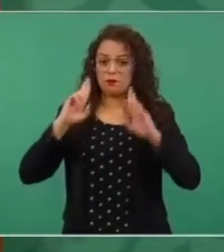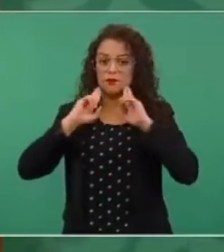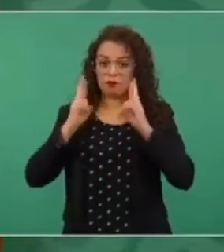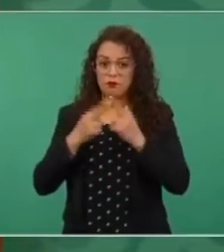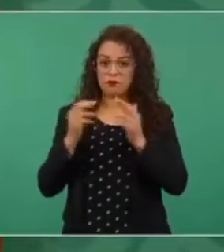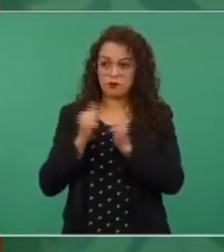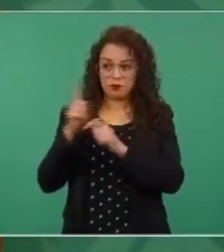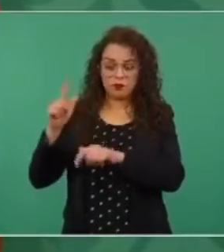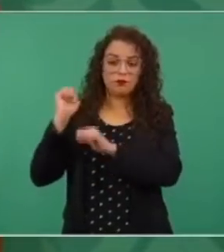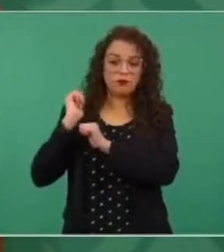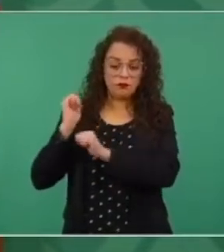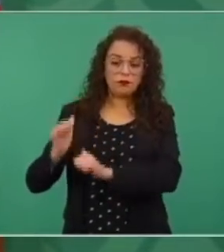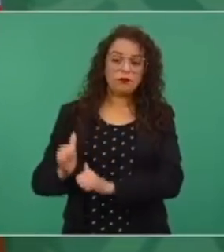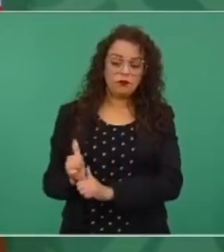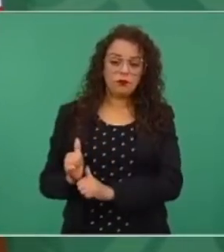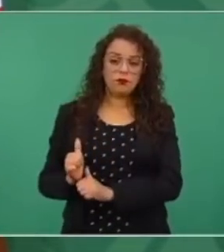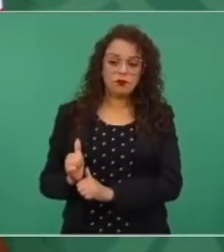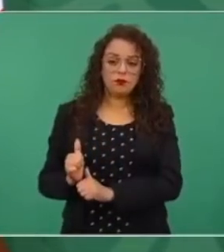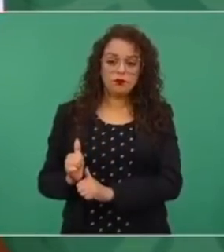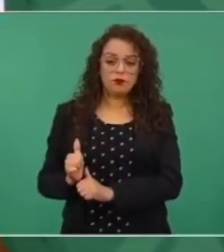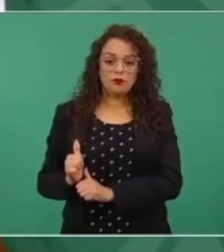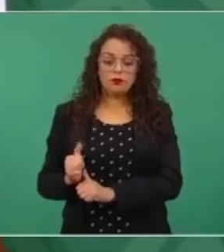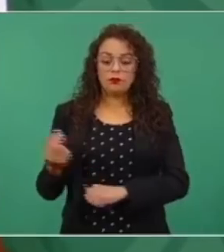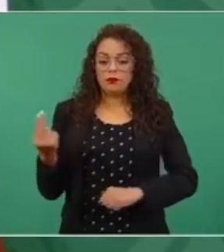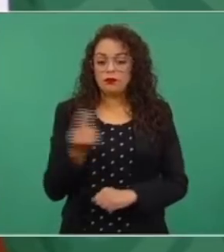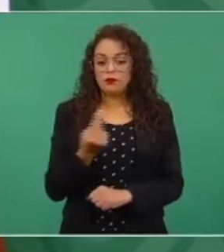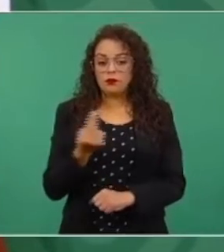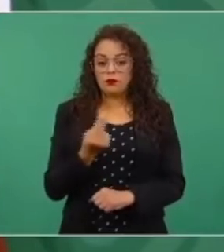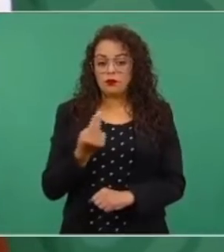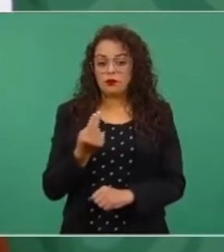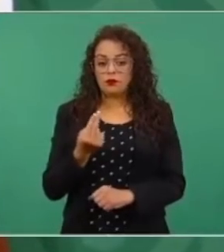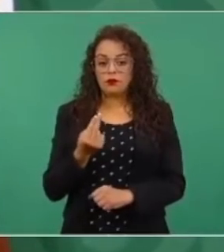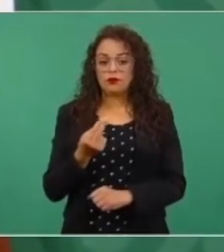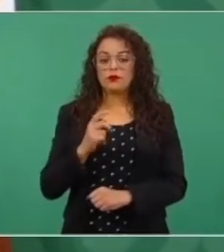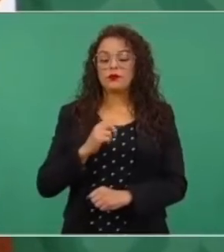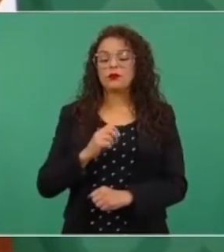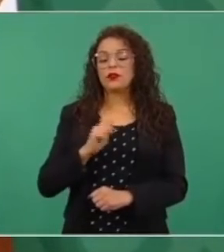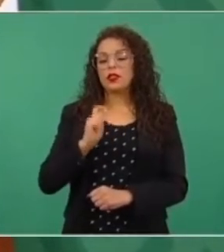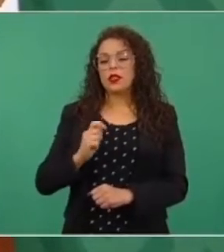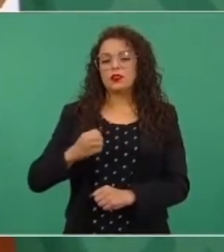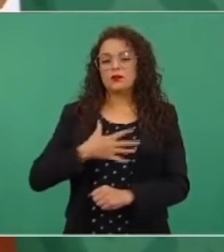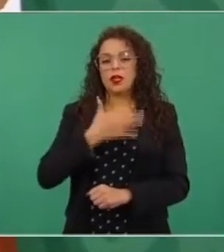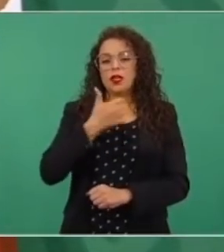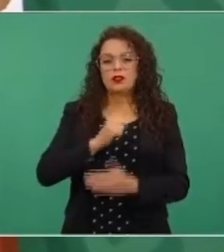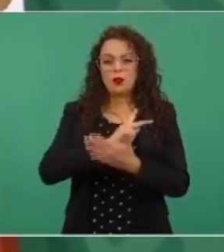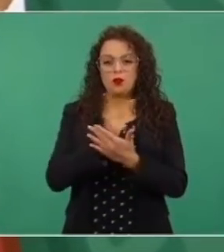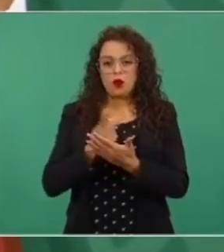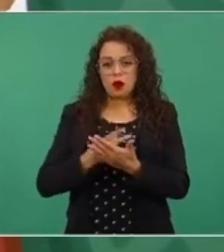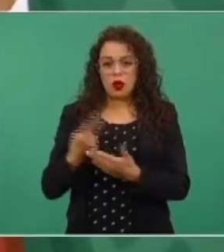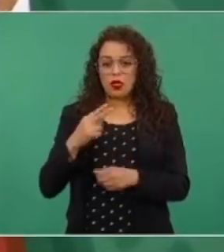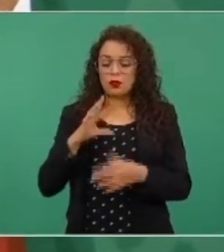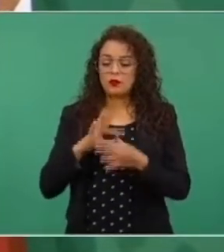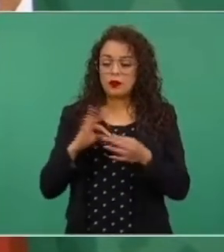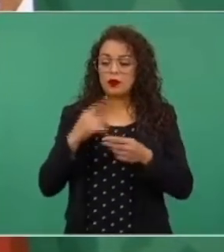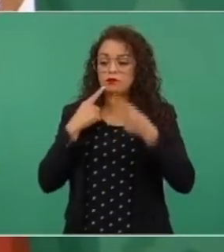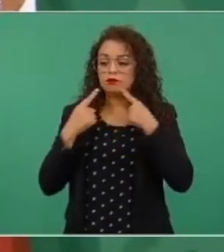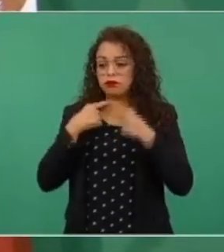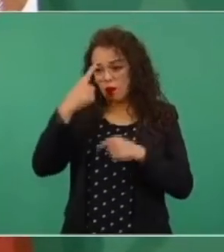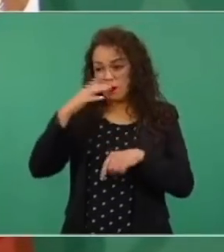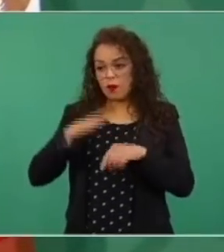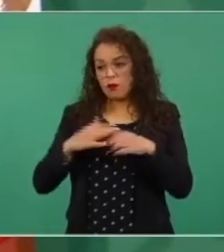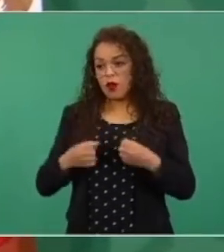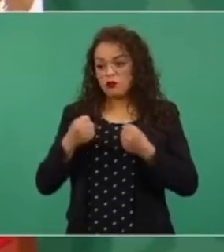porque vamos a reforzar los programas de bienestar en Guerrero,